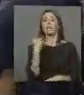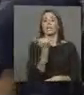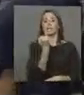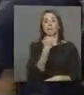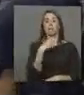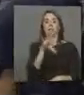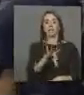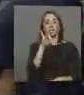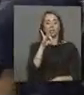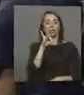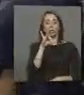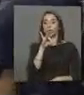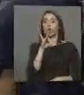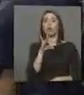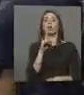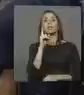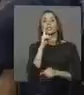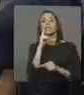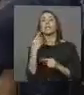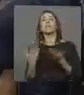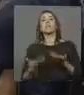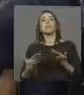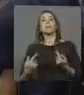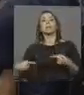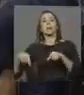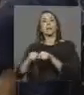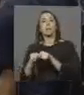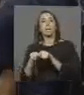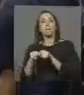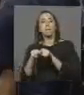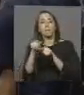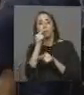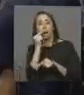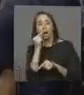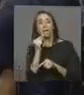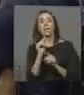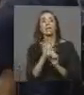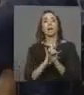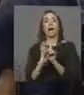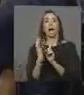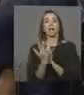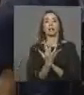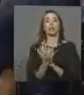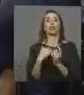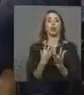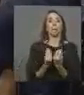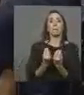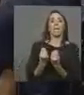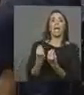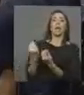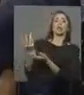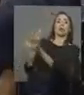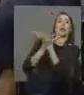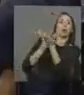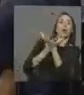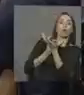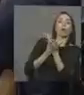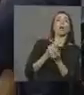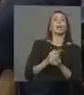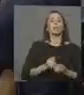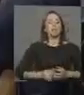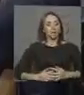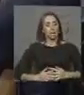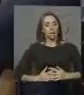está constreñida por la pareja, por su entorno y por los miedos, pues en todos estos casos la interrupción del embarazo es el